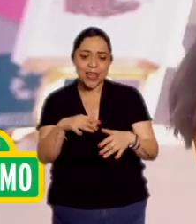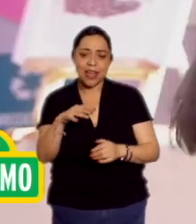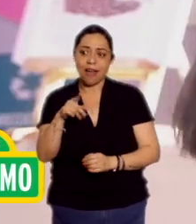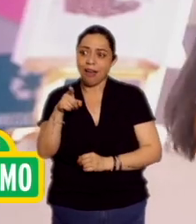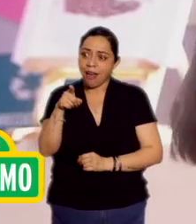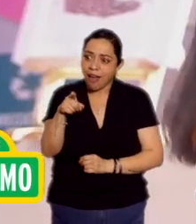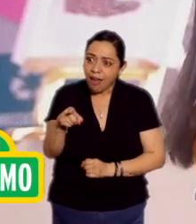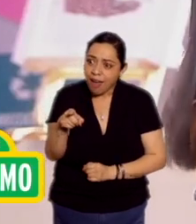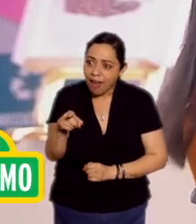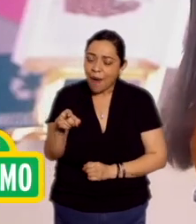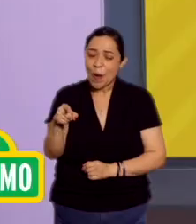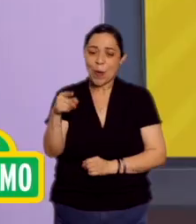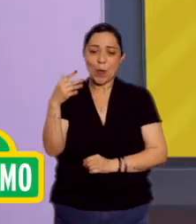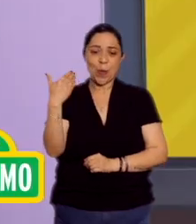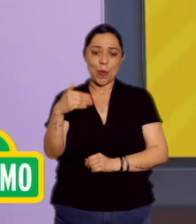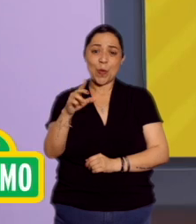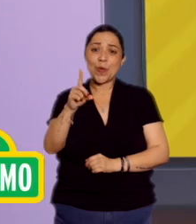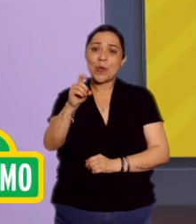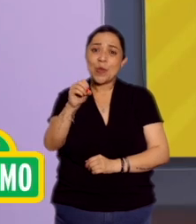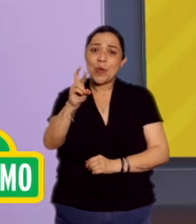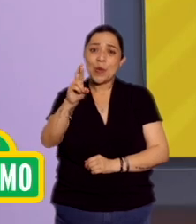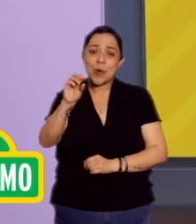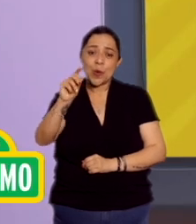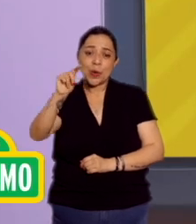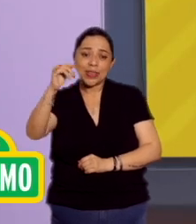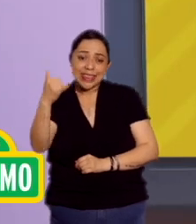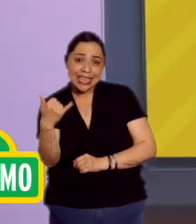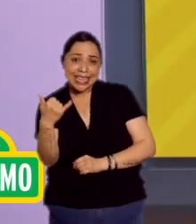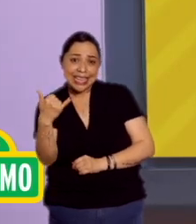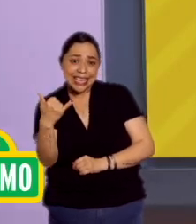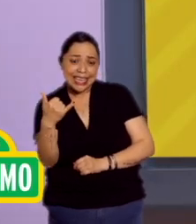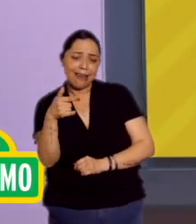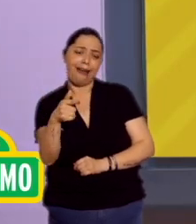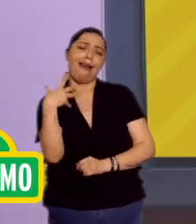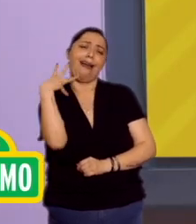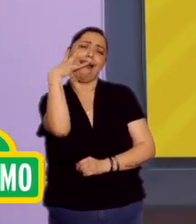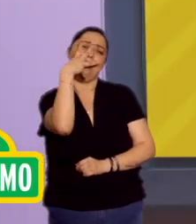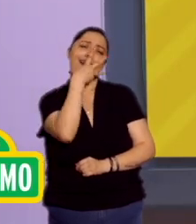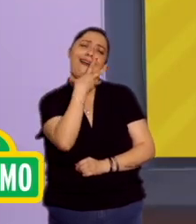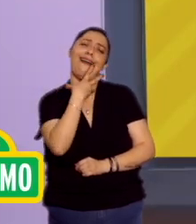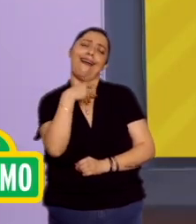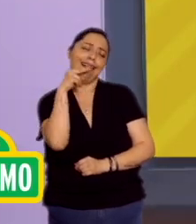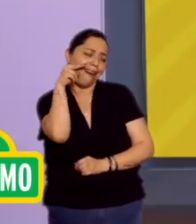¡Es Dorothy! ¡Sí! ¡Oye, qué linda se ve!